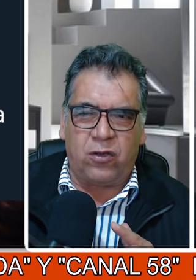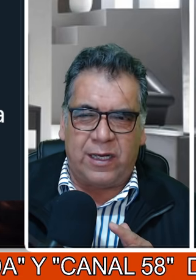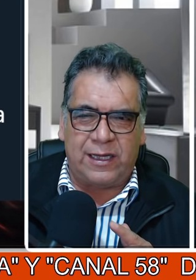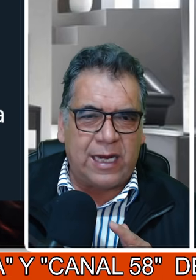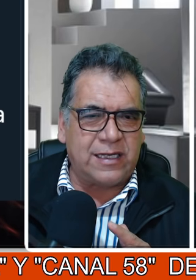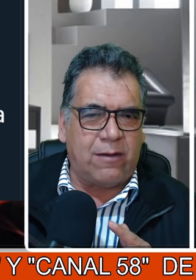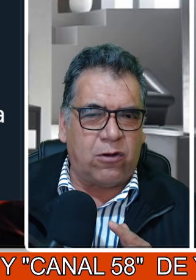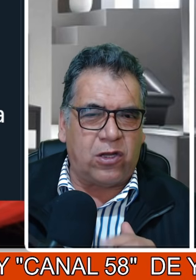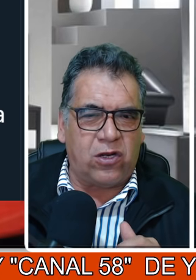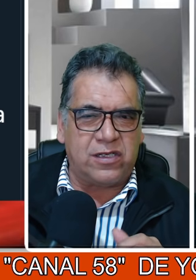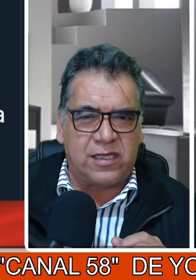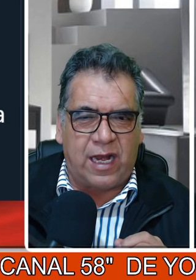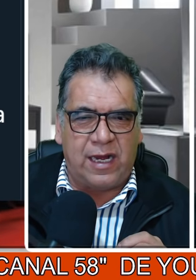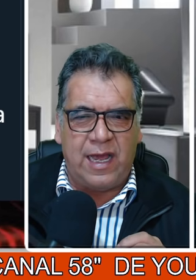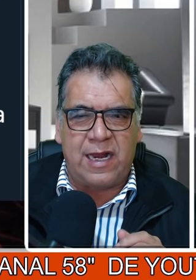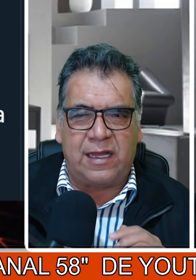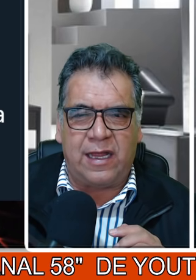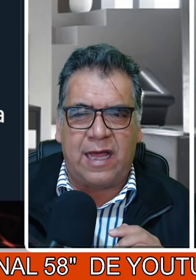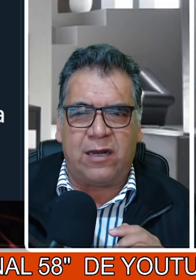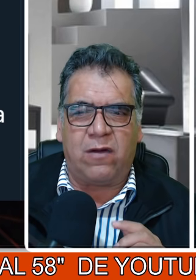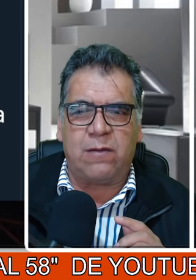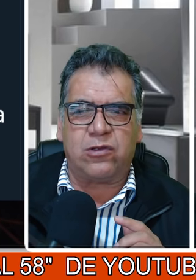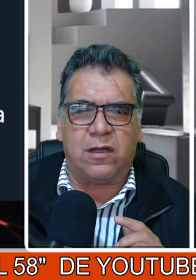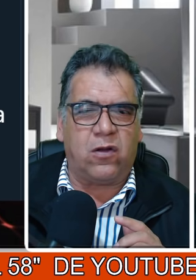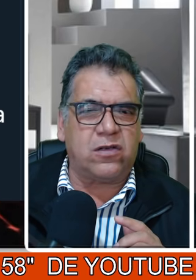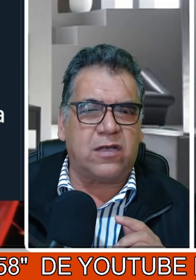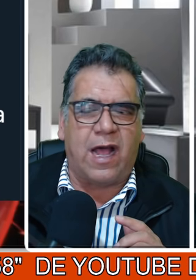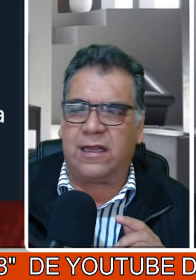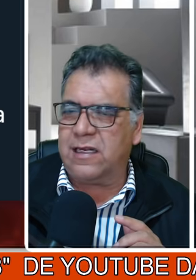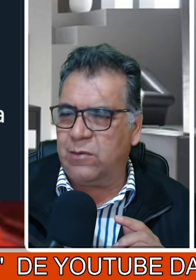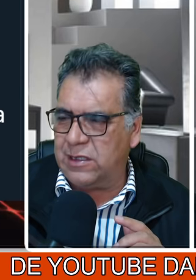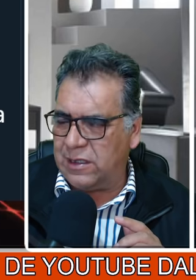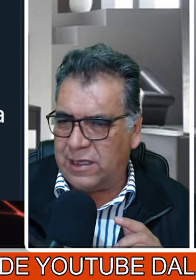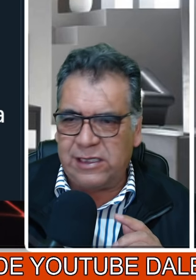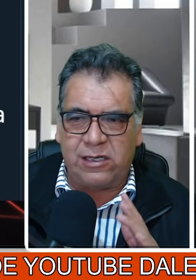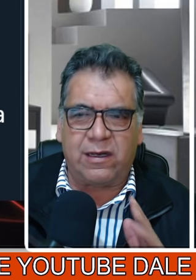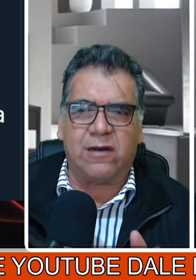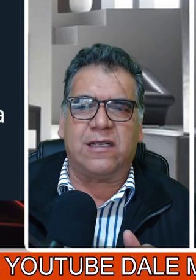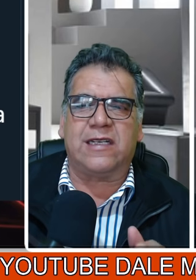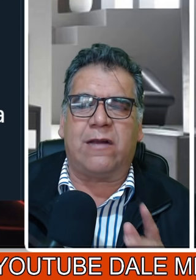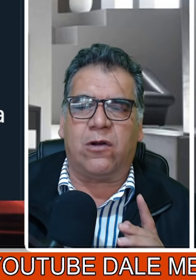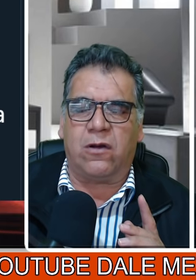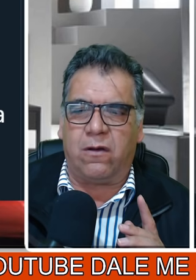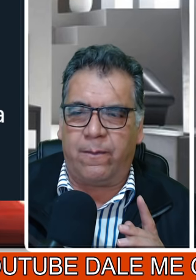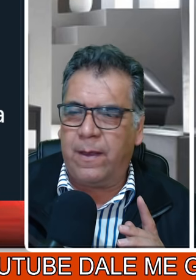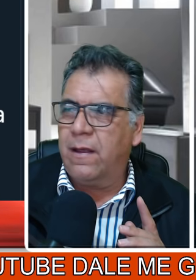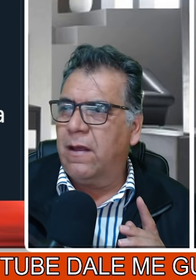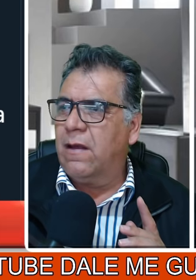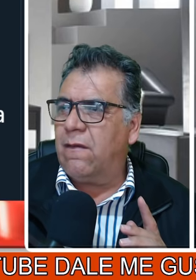De concretarse, el laboratorio se instalaría en la entidad en un lapso de 2 a 3 meses. Esto es lo que nos decía el